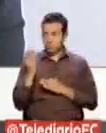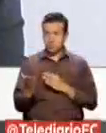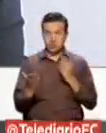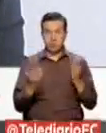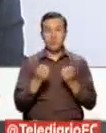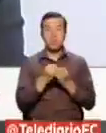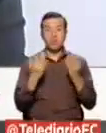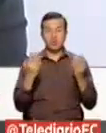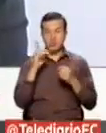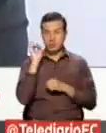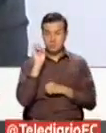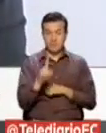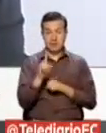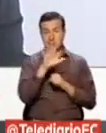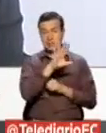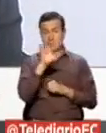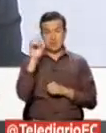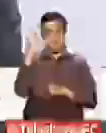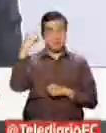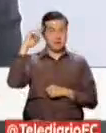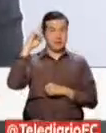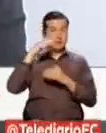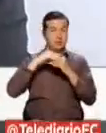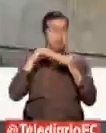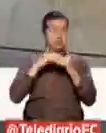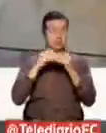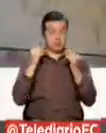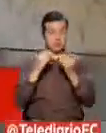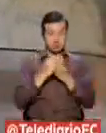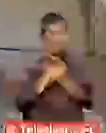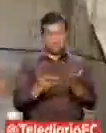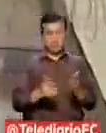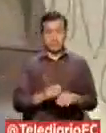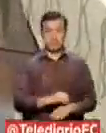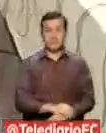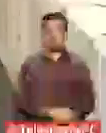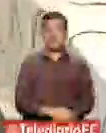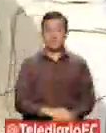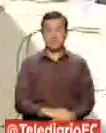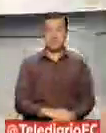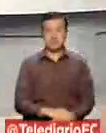de 1.500 millones de dólares en términos gruesos. Alexis Moncayo, Telediario.